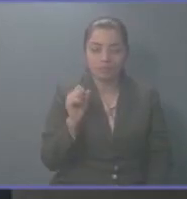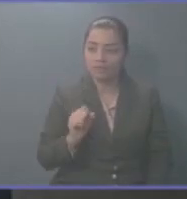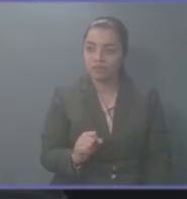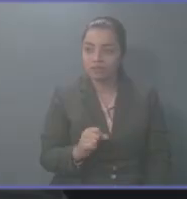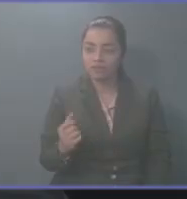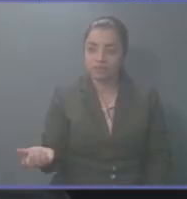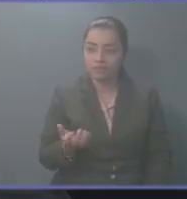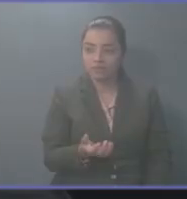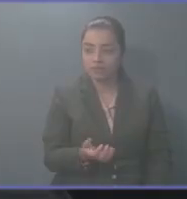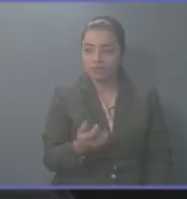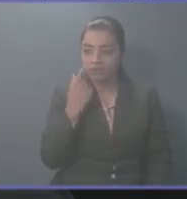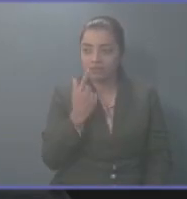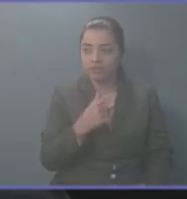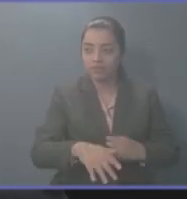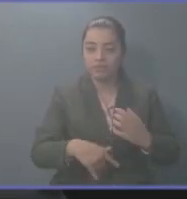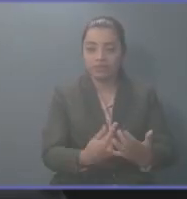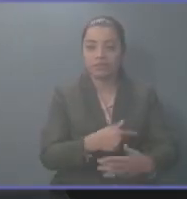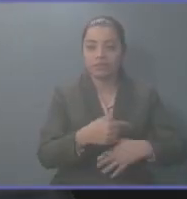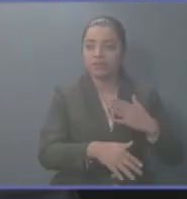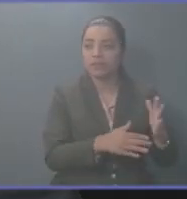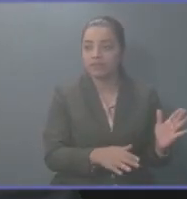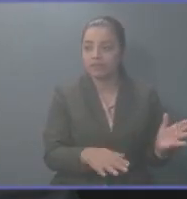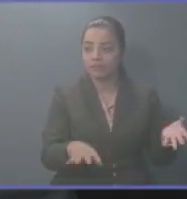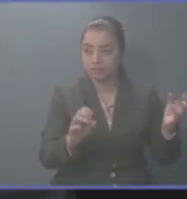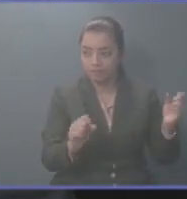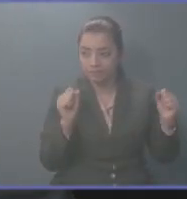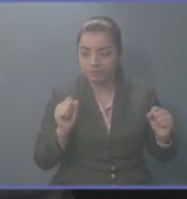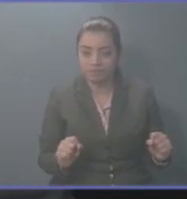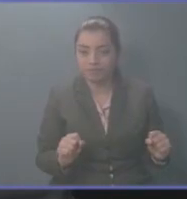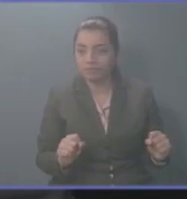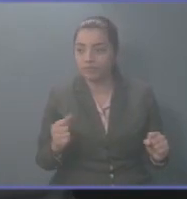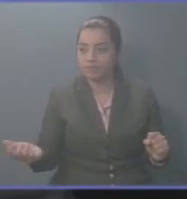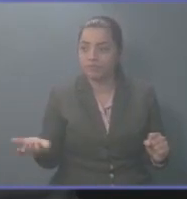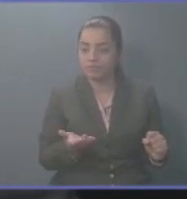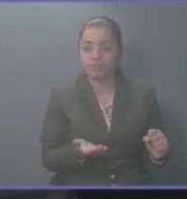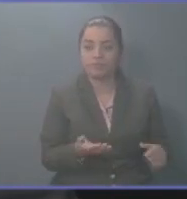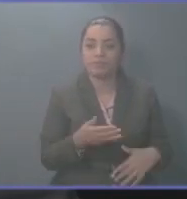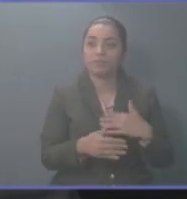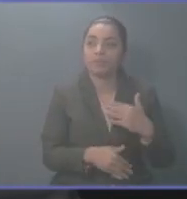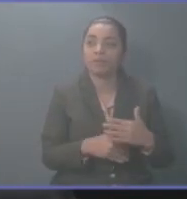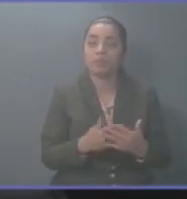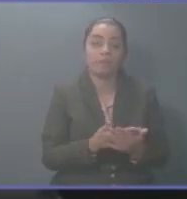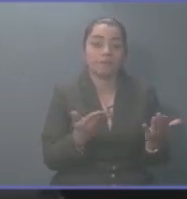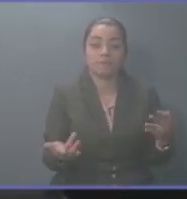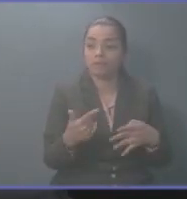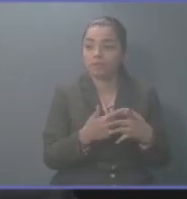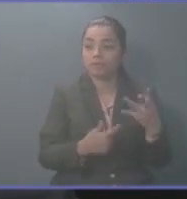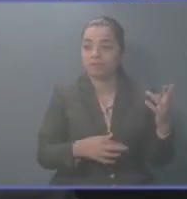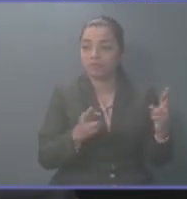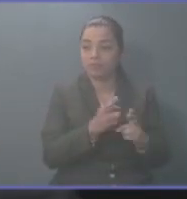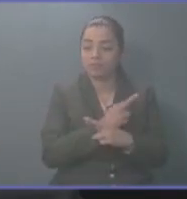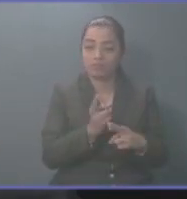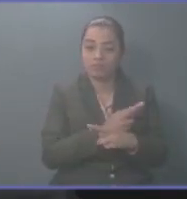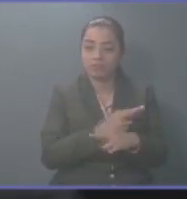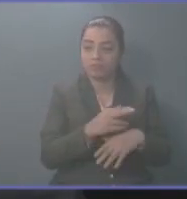tipo de situaciones como es la interpelación, para detectar, digamos, estas irregularidades, llamémoslo